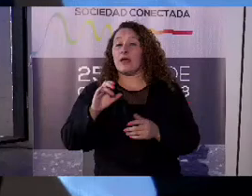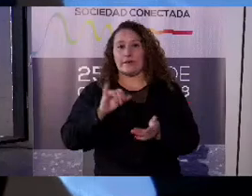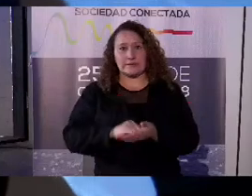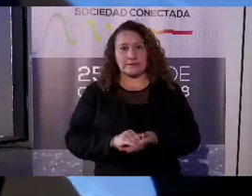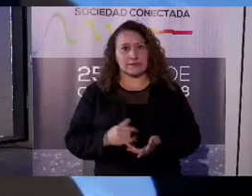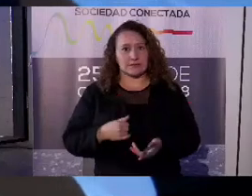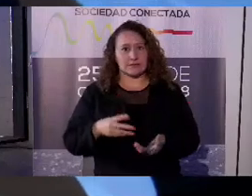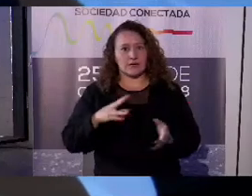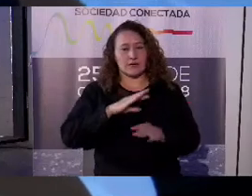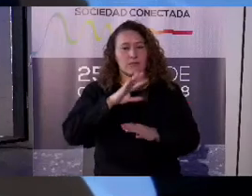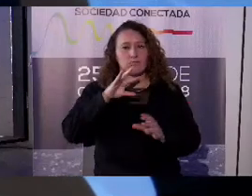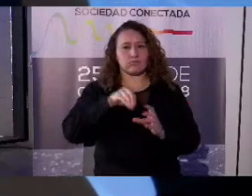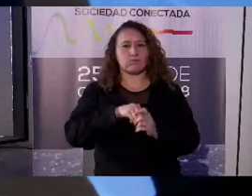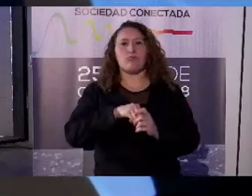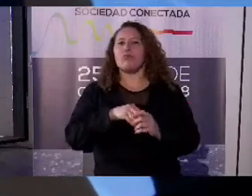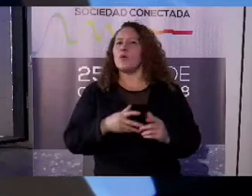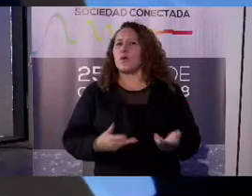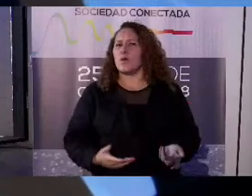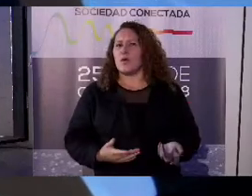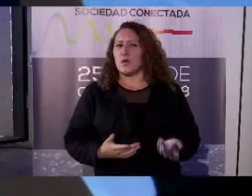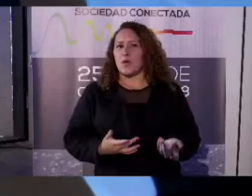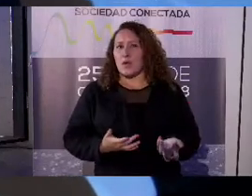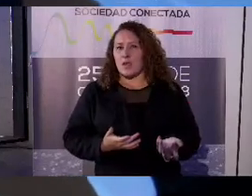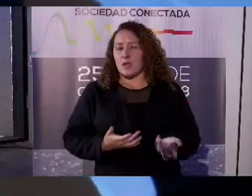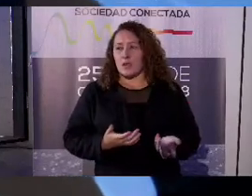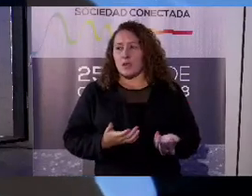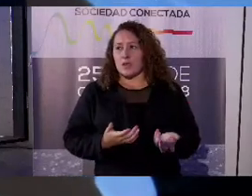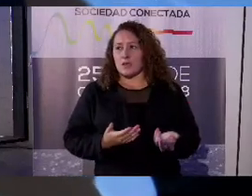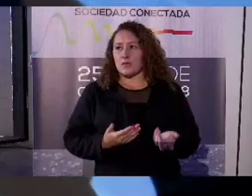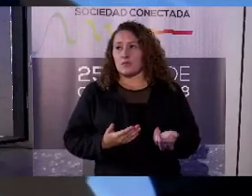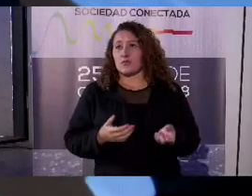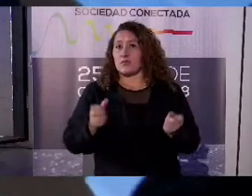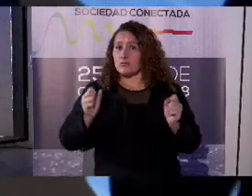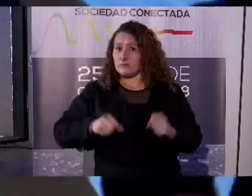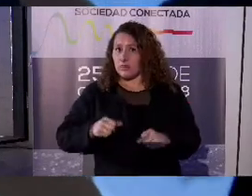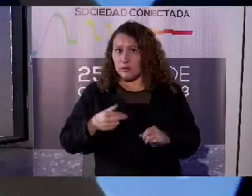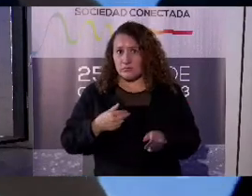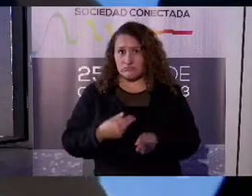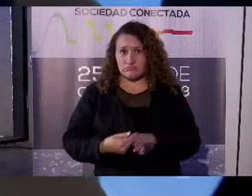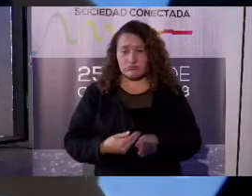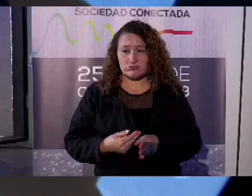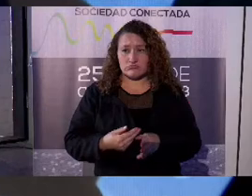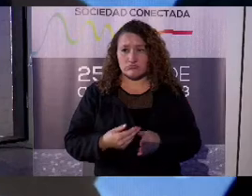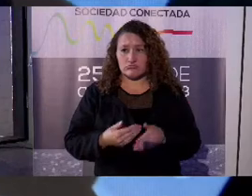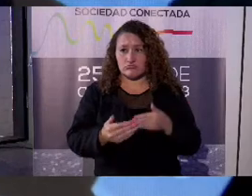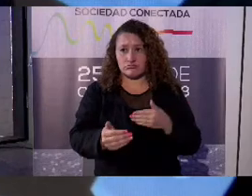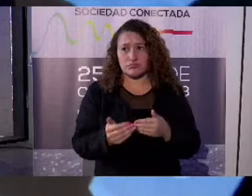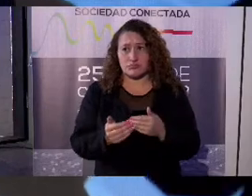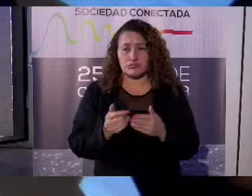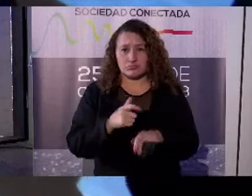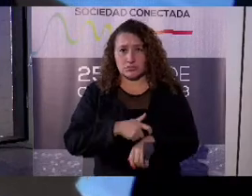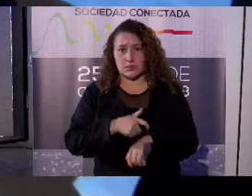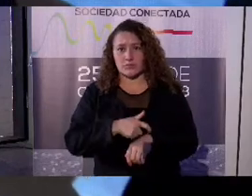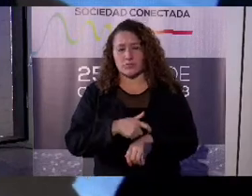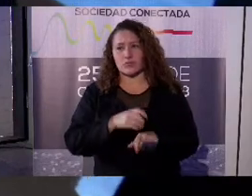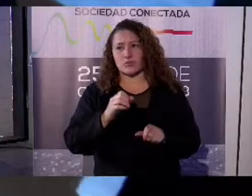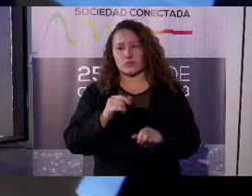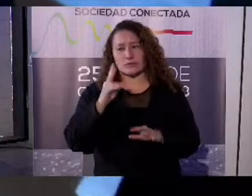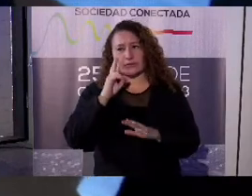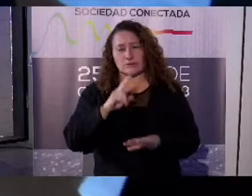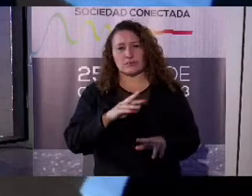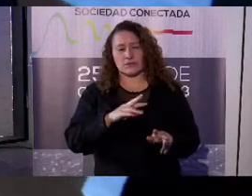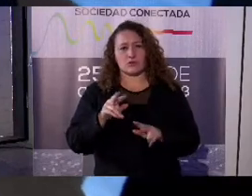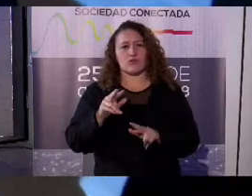encierran lo enmarcan de tal forma que que nos va a permitir en un corto plazo todo el panorama que que está feo